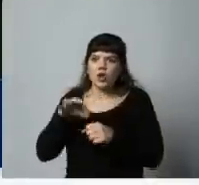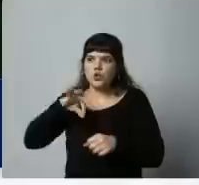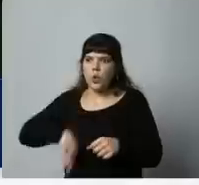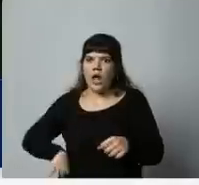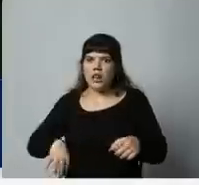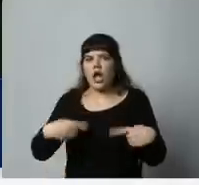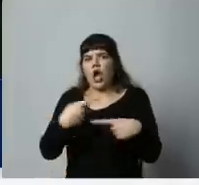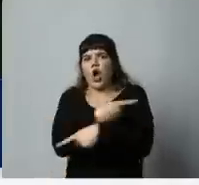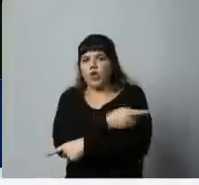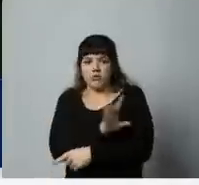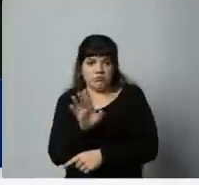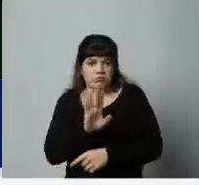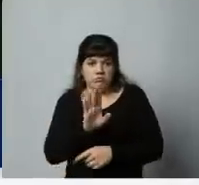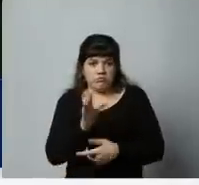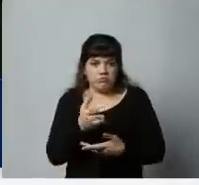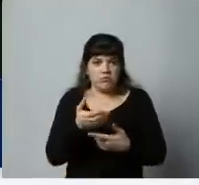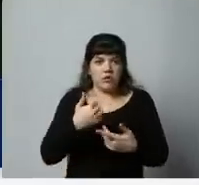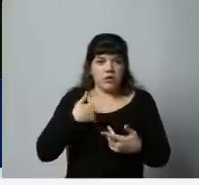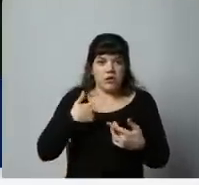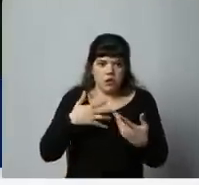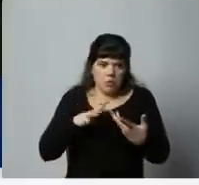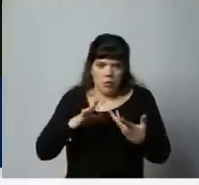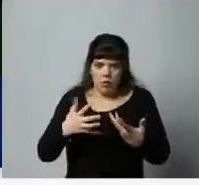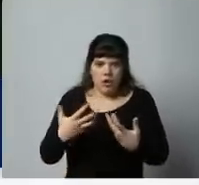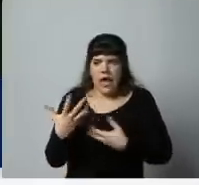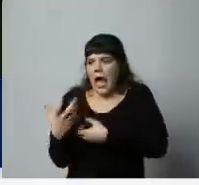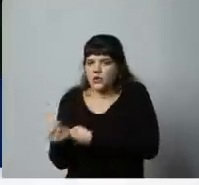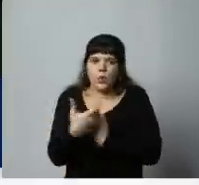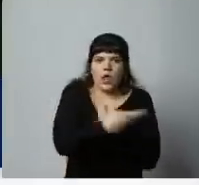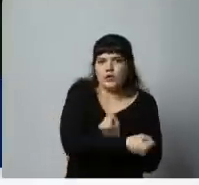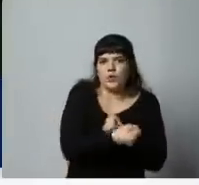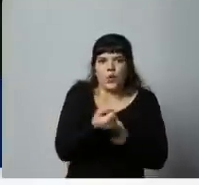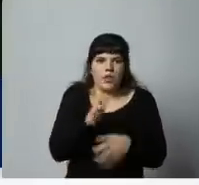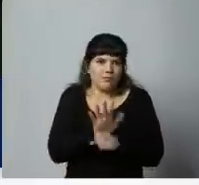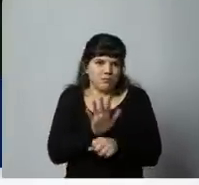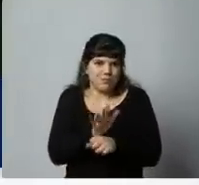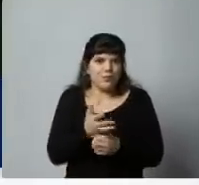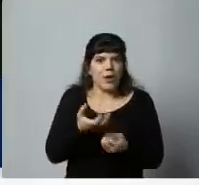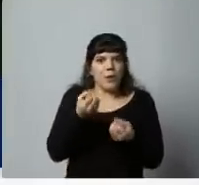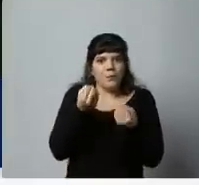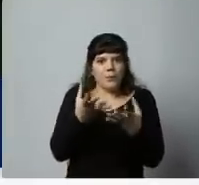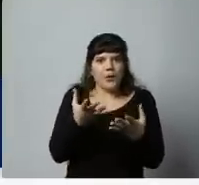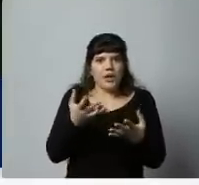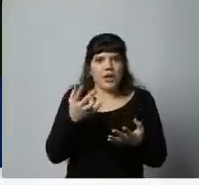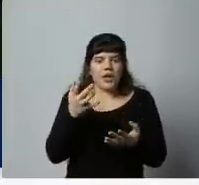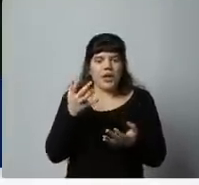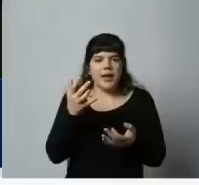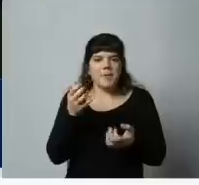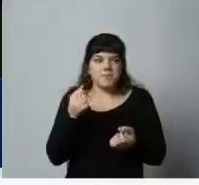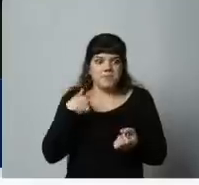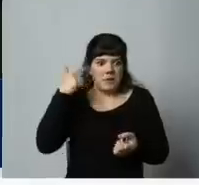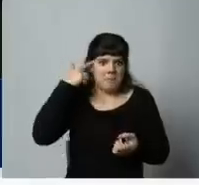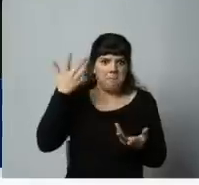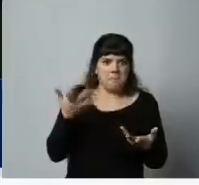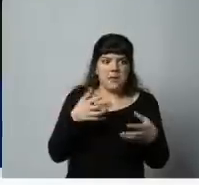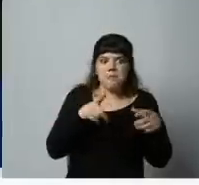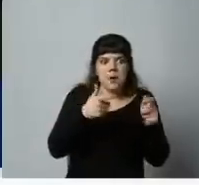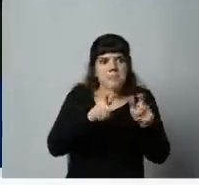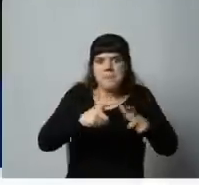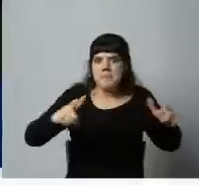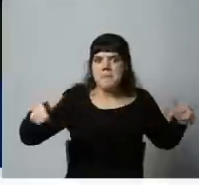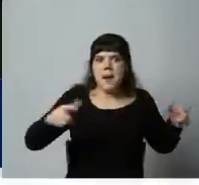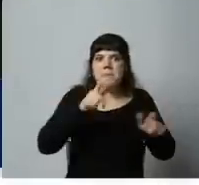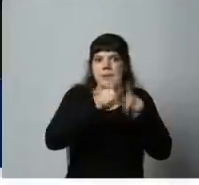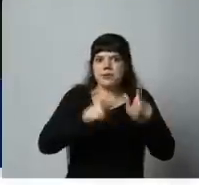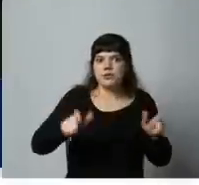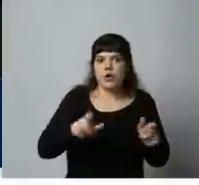tanta ligazón entre los dos conceptos que se retroalimentan yo te puedo decir que cuando hay un importante masa de desocupados tiende a